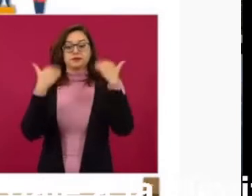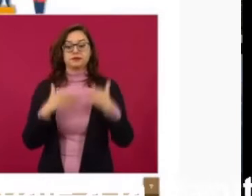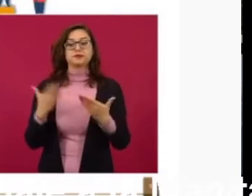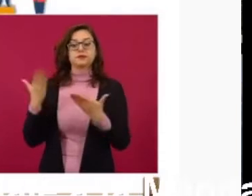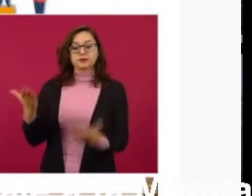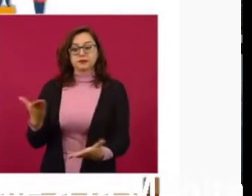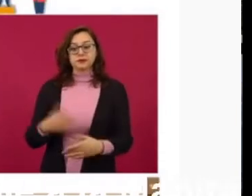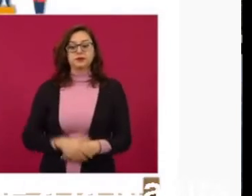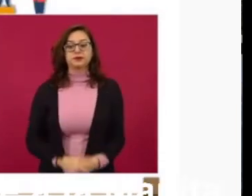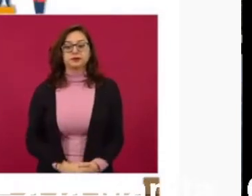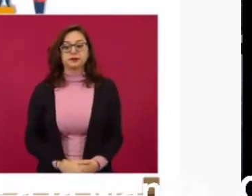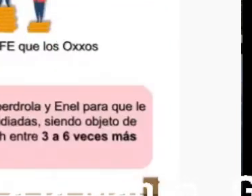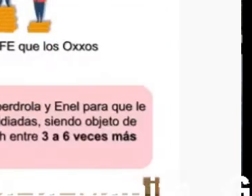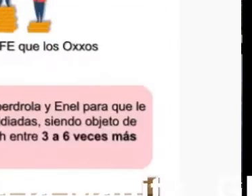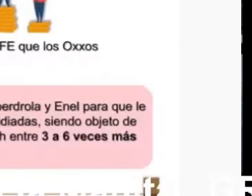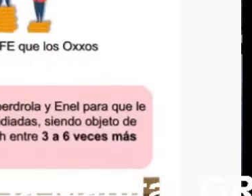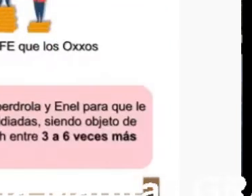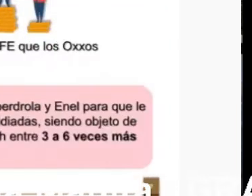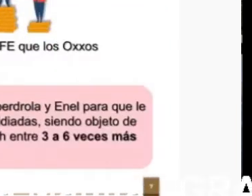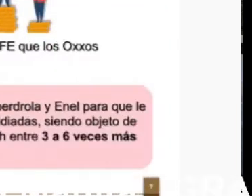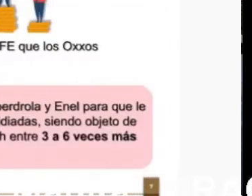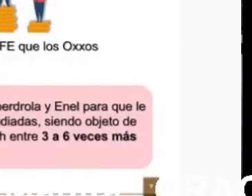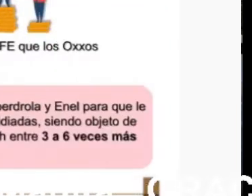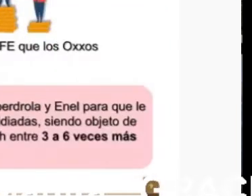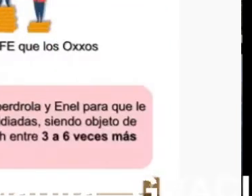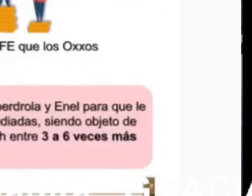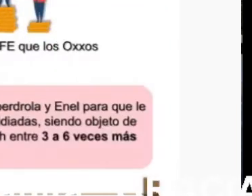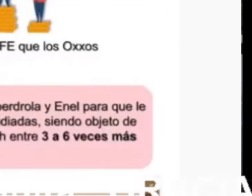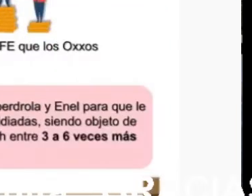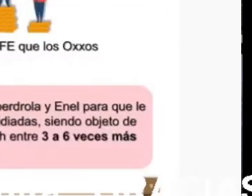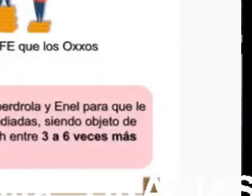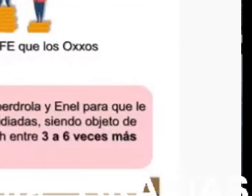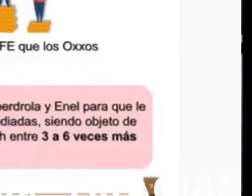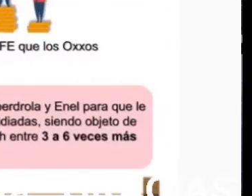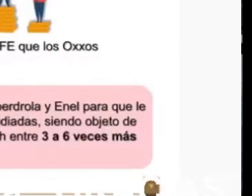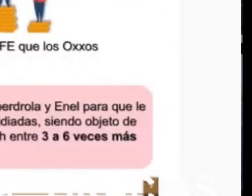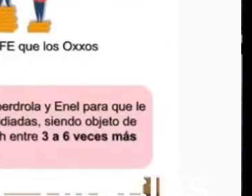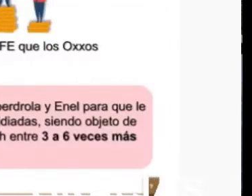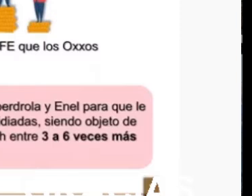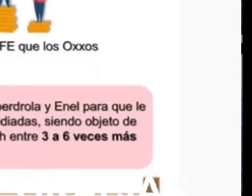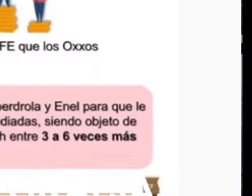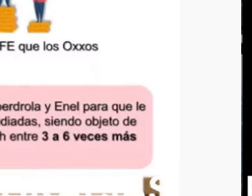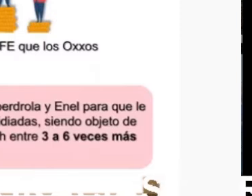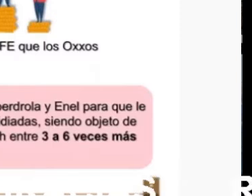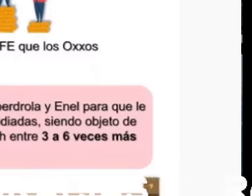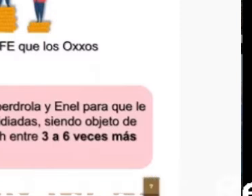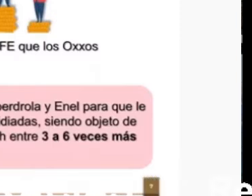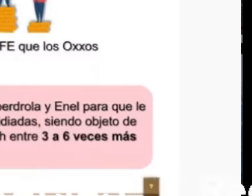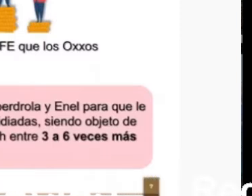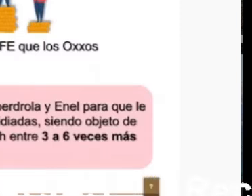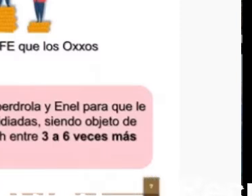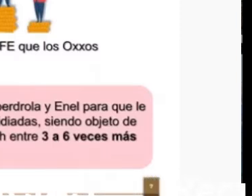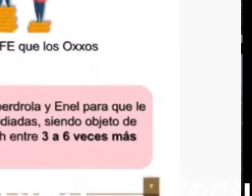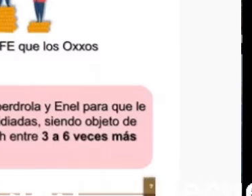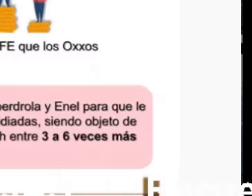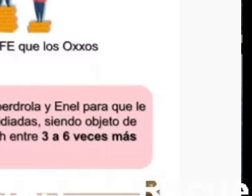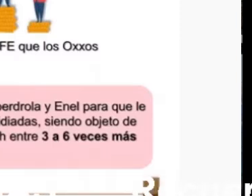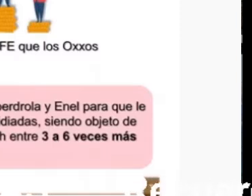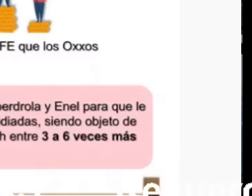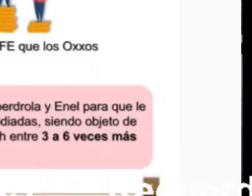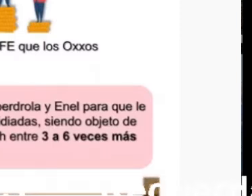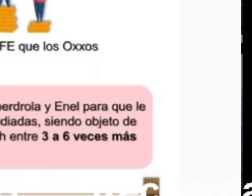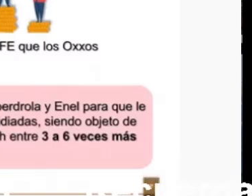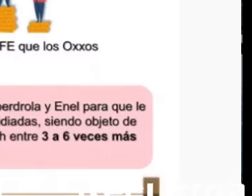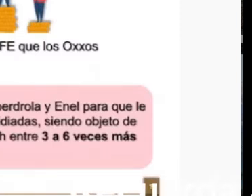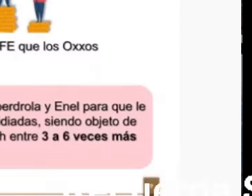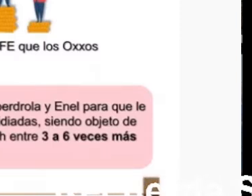pagar lo justo es muestran un recibo de luz de sf o sea que pagan a efe de 2.51